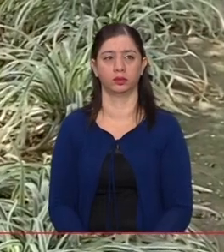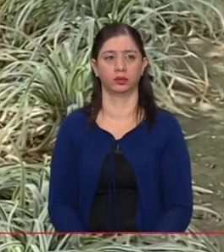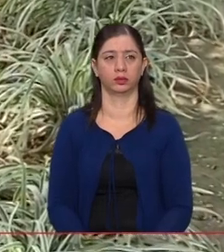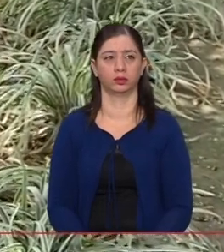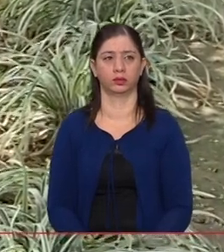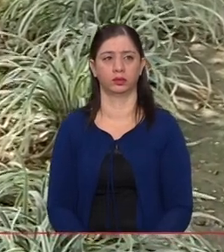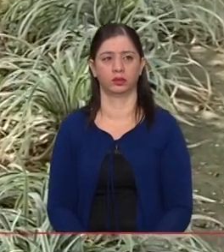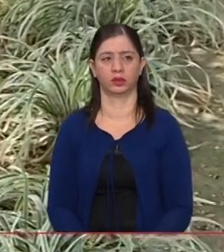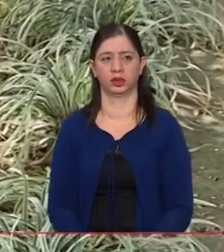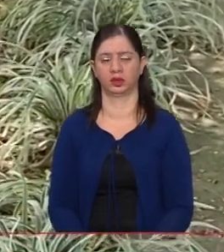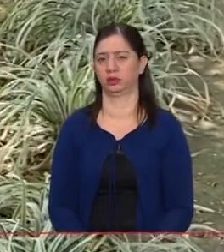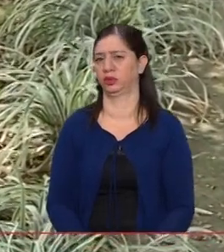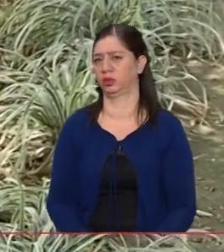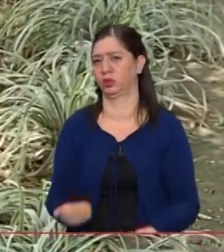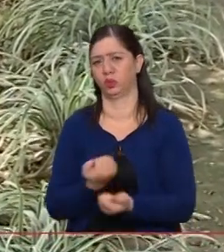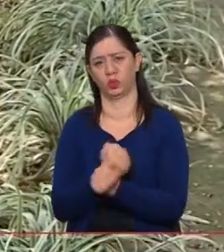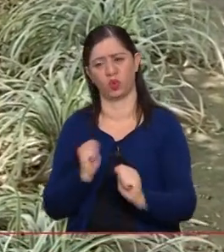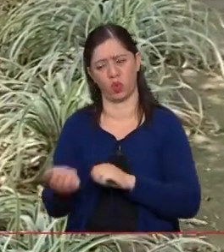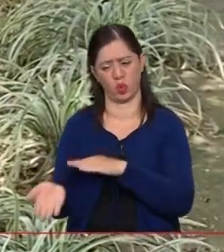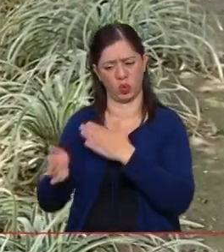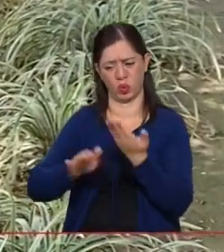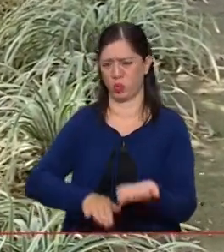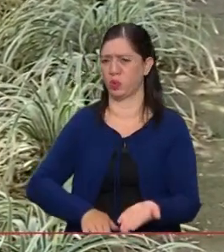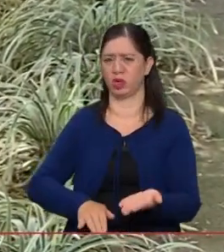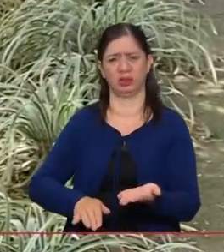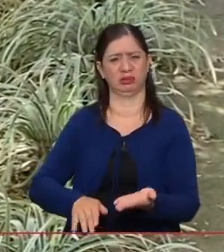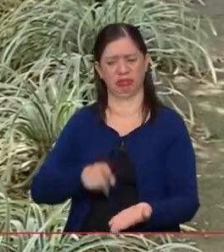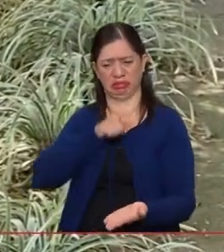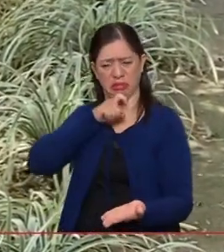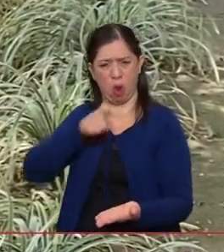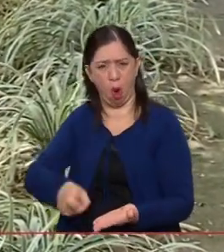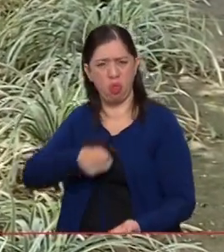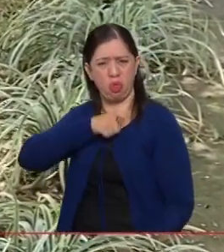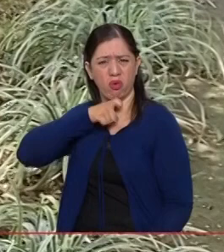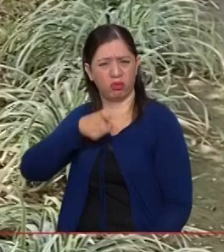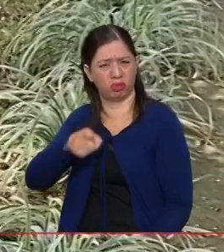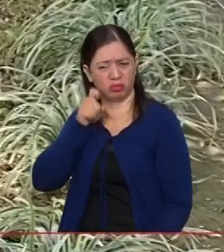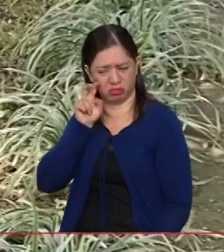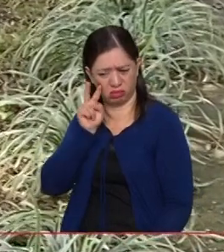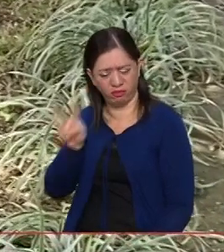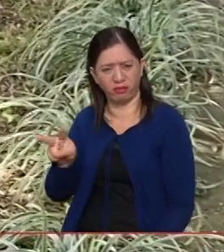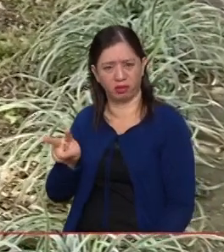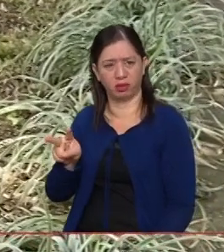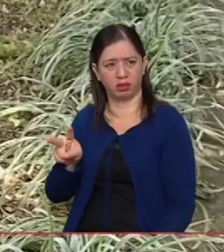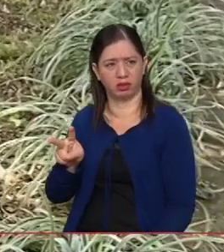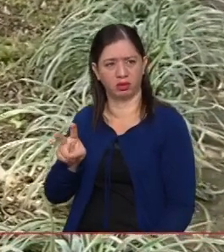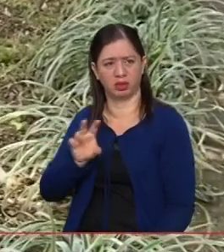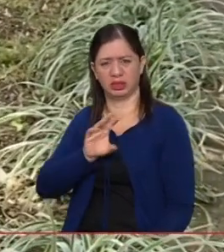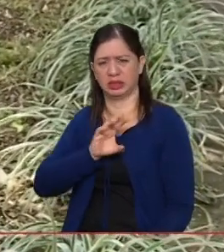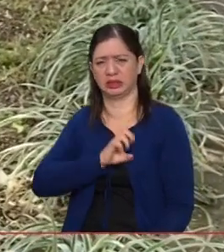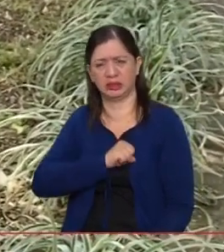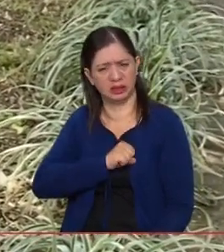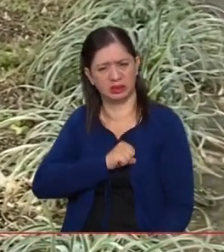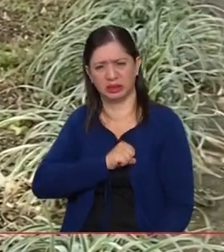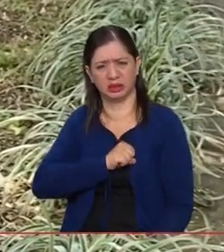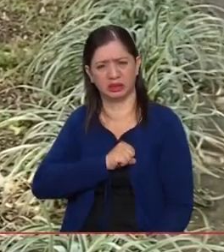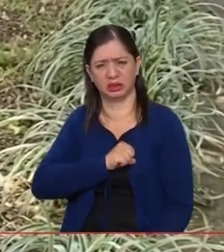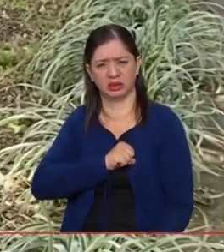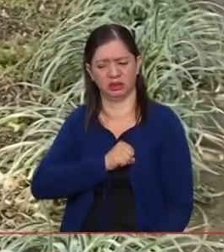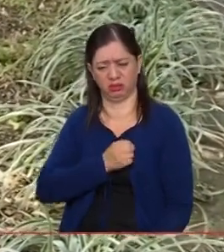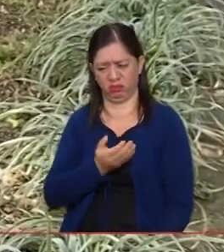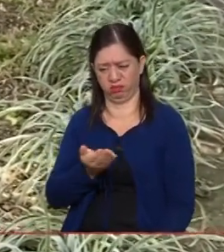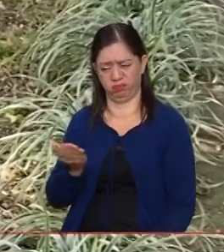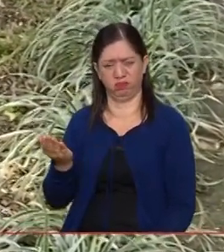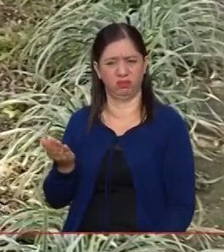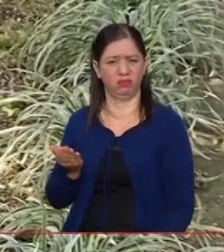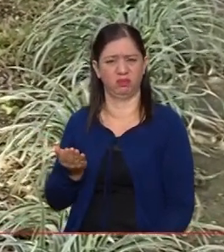No merecía una muerte con esa sevicia y con ese odio que se ve ahí. Y me da lástima también por esos chicos,